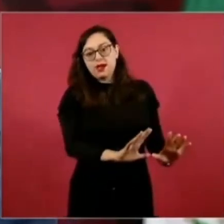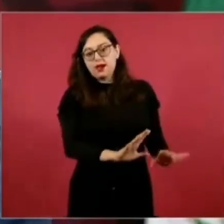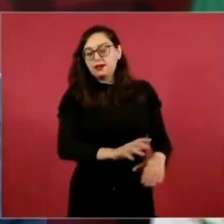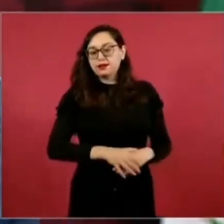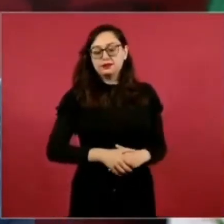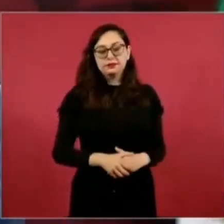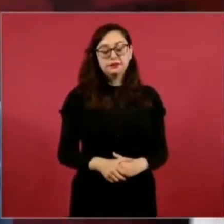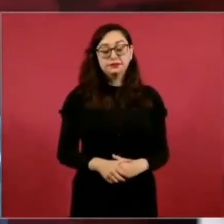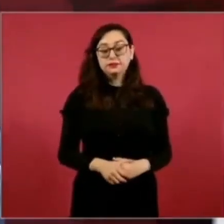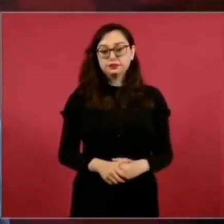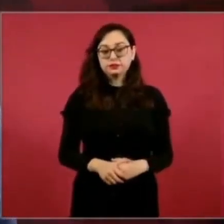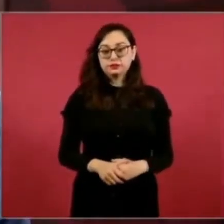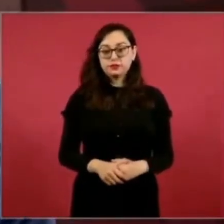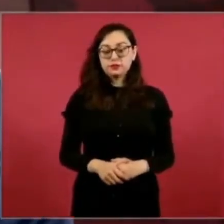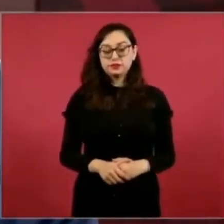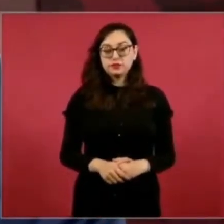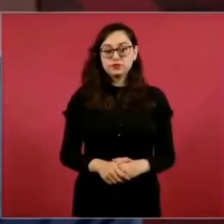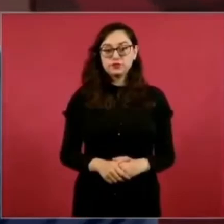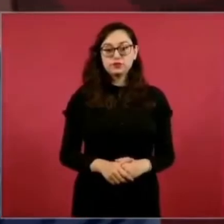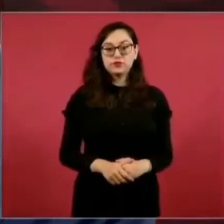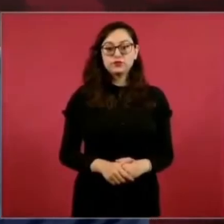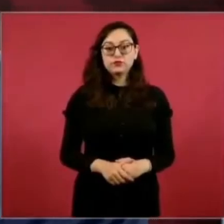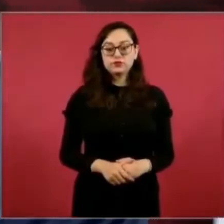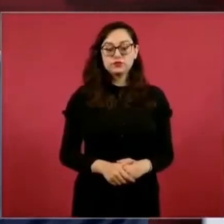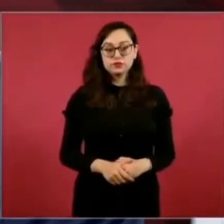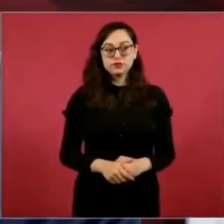tocarlos cero